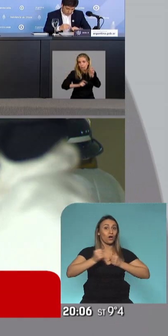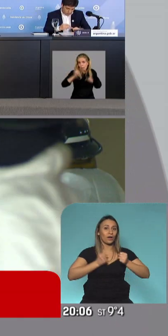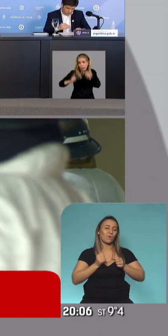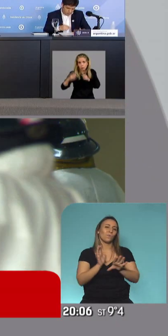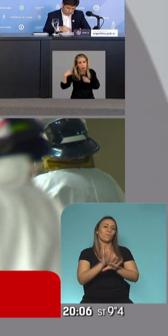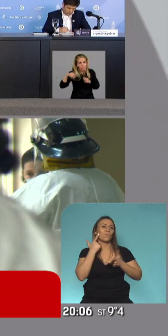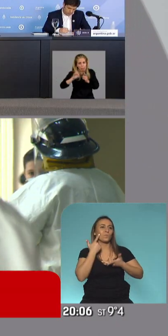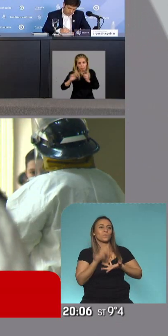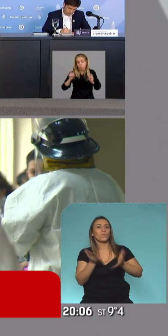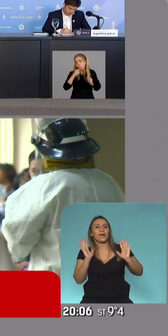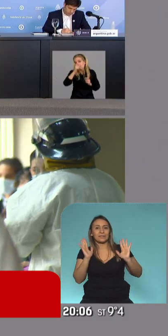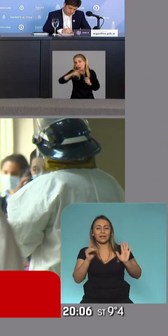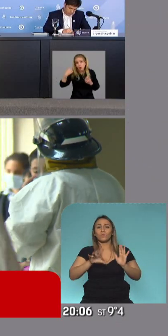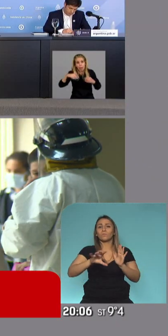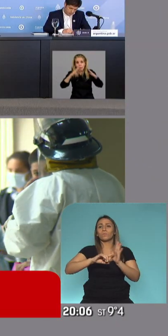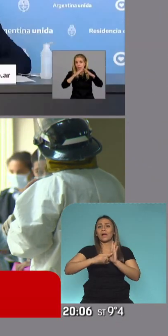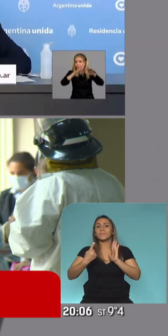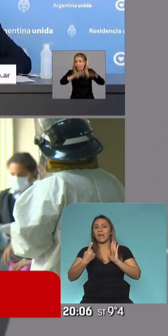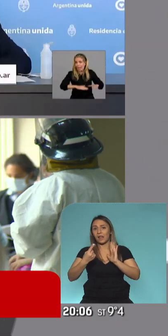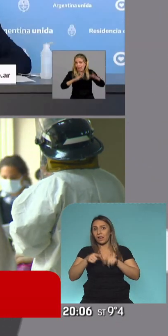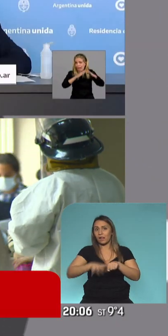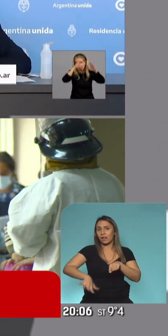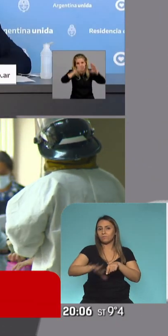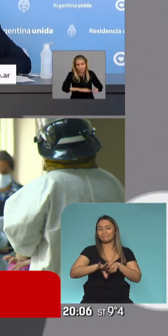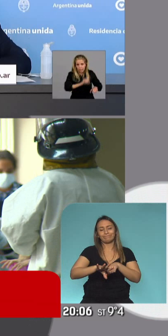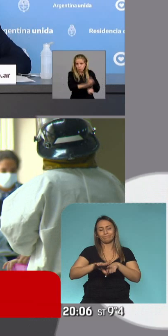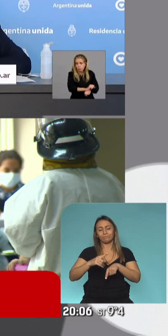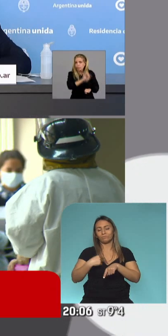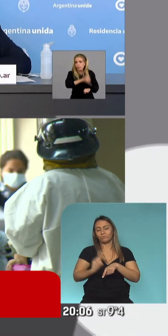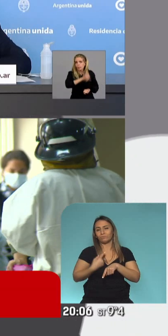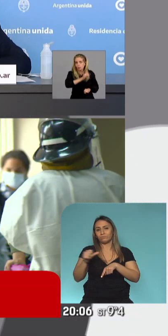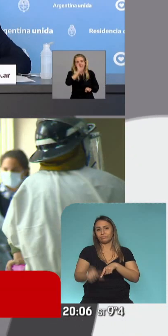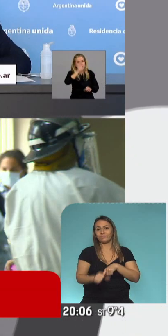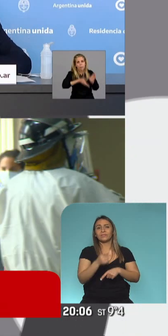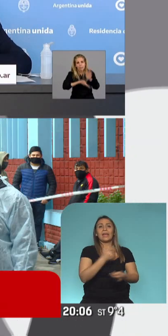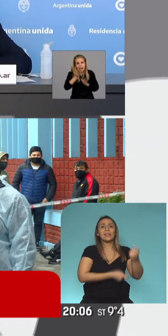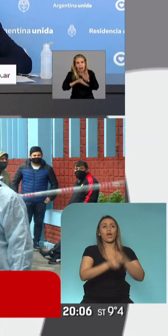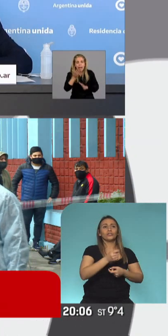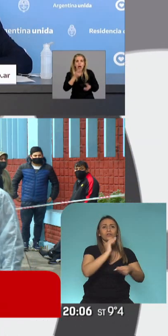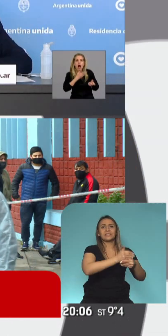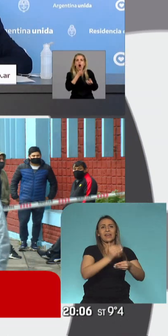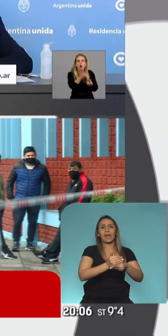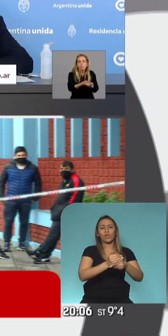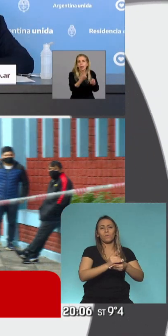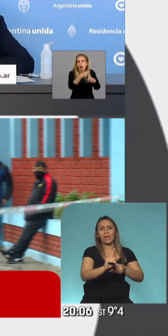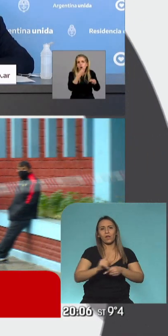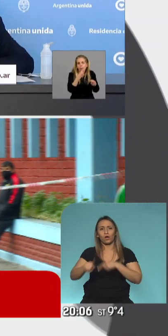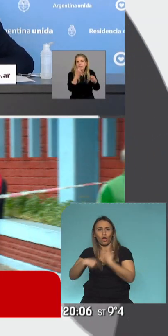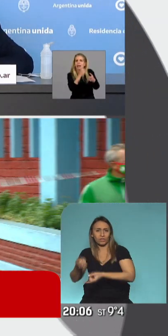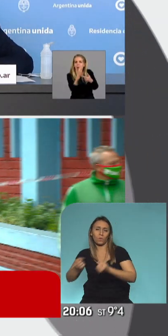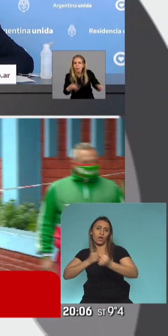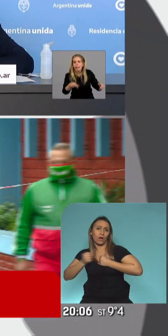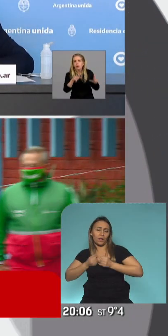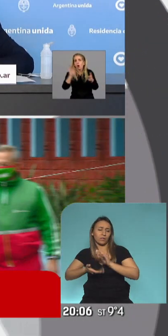símbolo. Desde el área porteña dijeron no podemos permitir que cierren los comercios y se continúe con